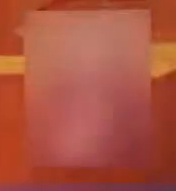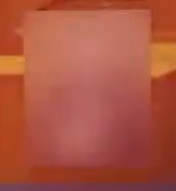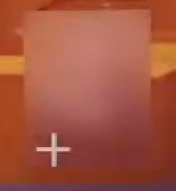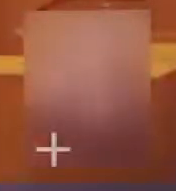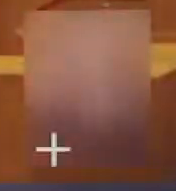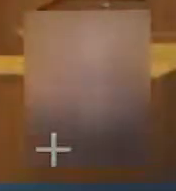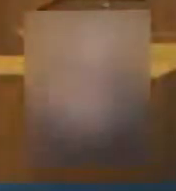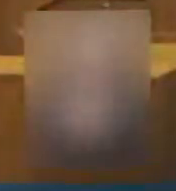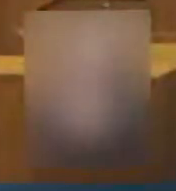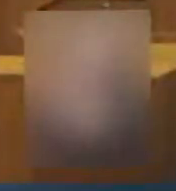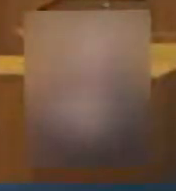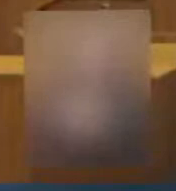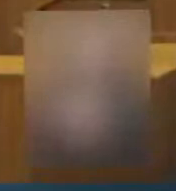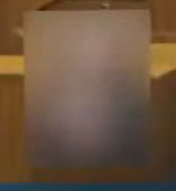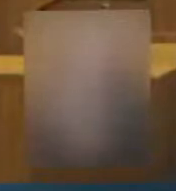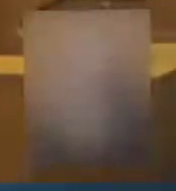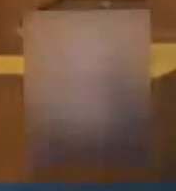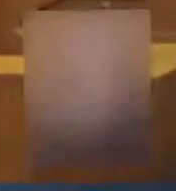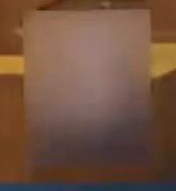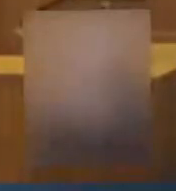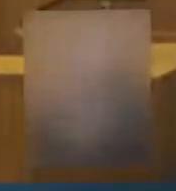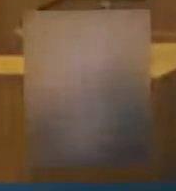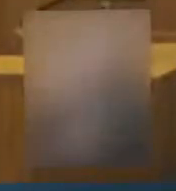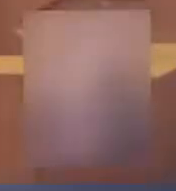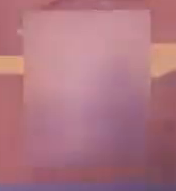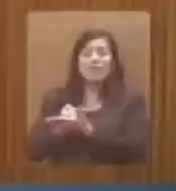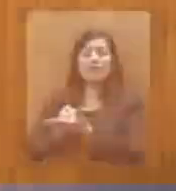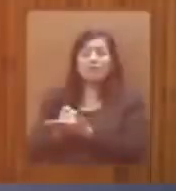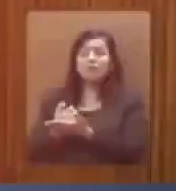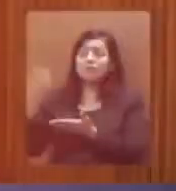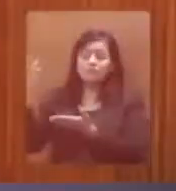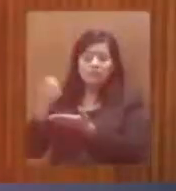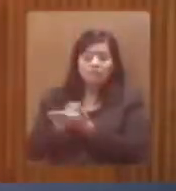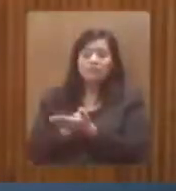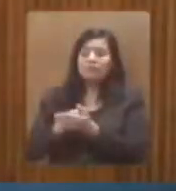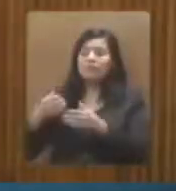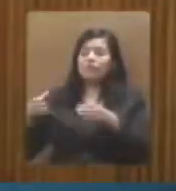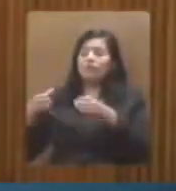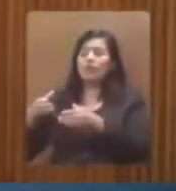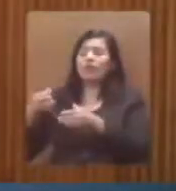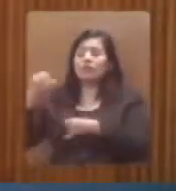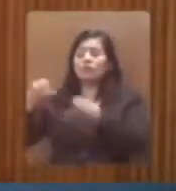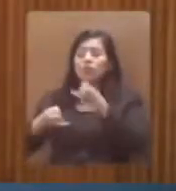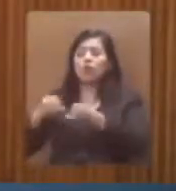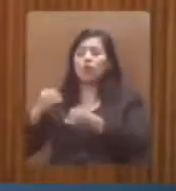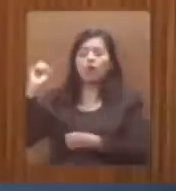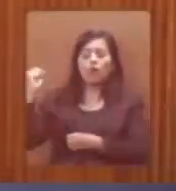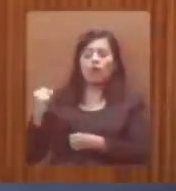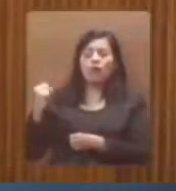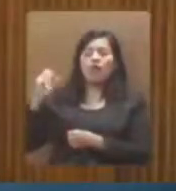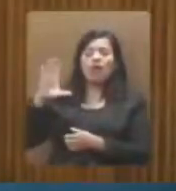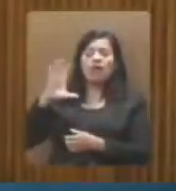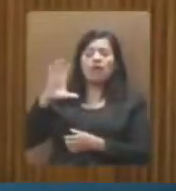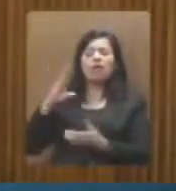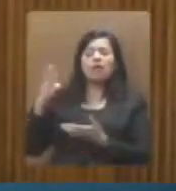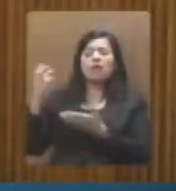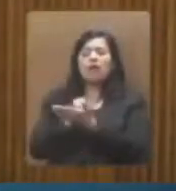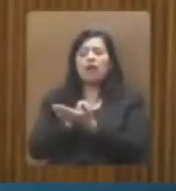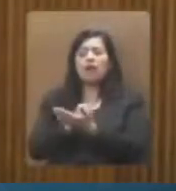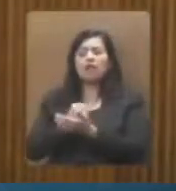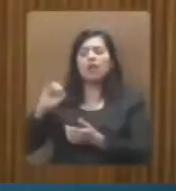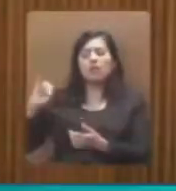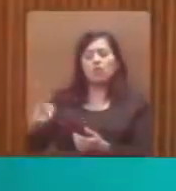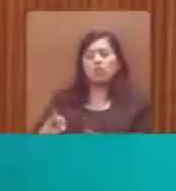aprobada no hará sino incrementar las ganancias a los casinos. Ganan los casinos, ganan los intereses económicos. Detrás de